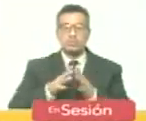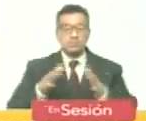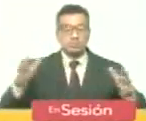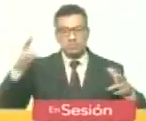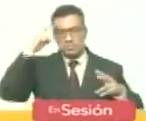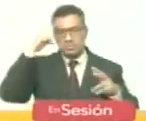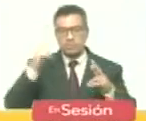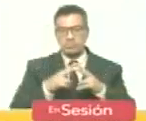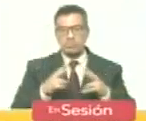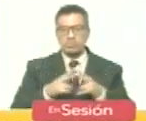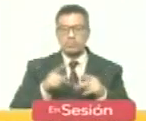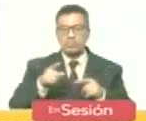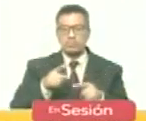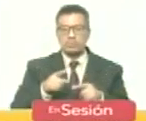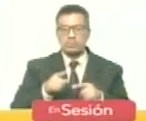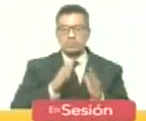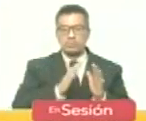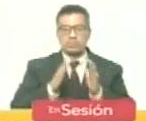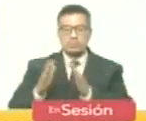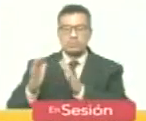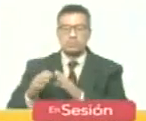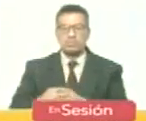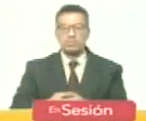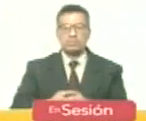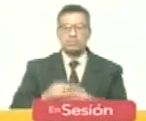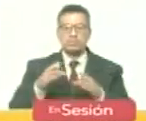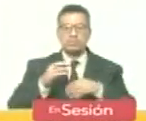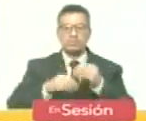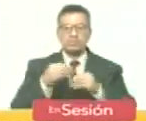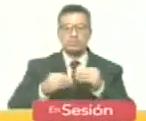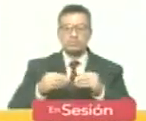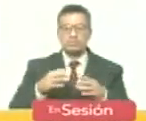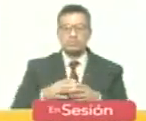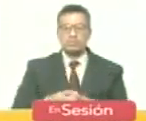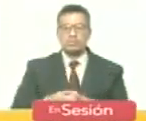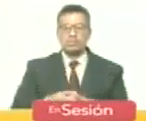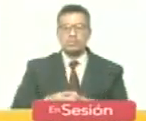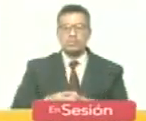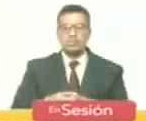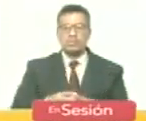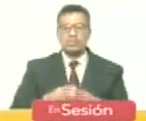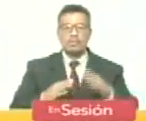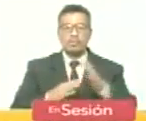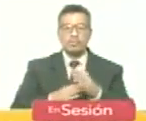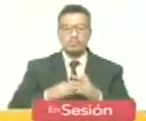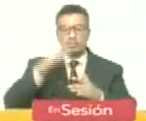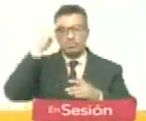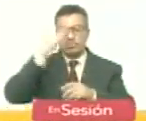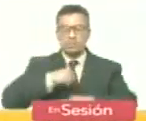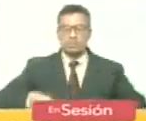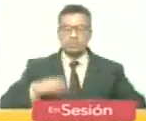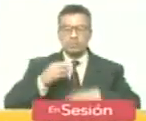conocimiento en la organización de este tipo de eventos, como la parada militar que se iba a dar